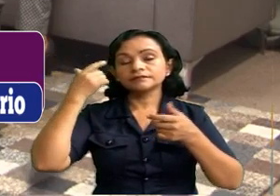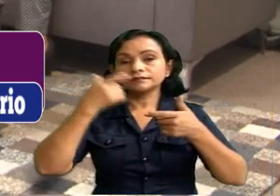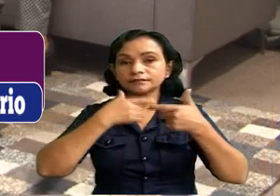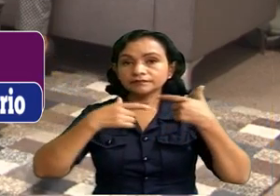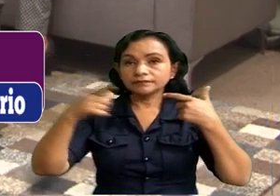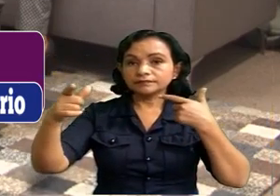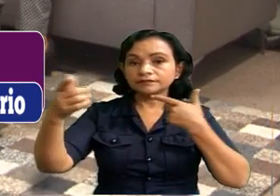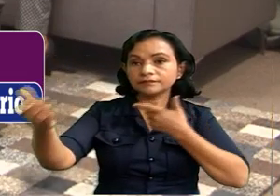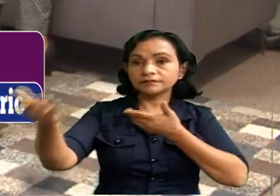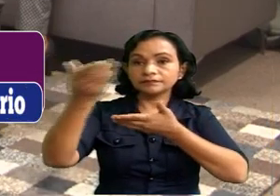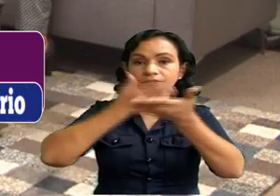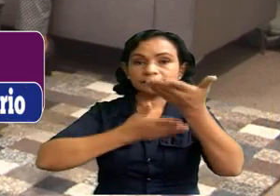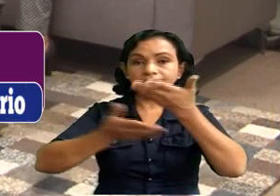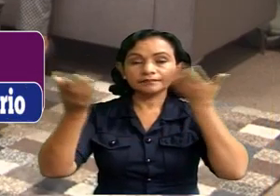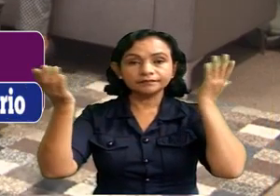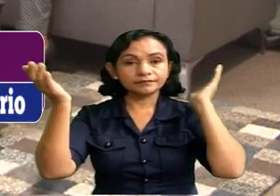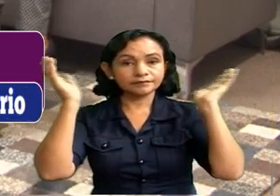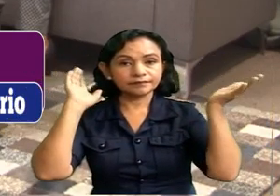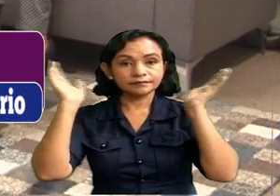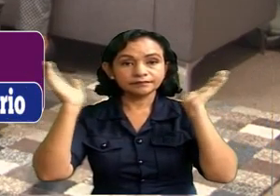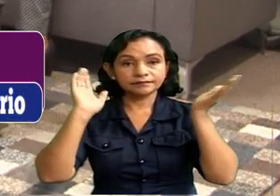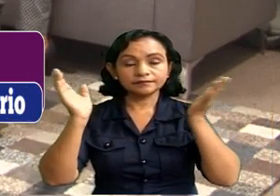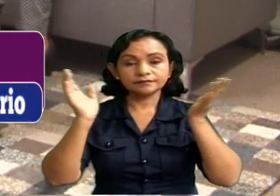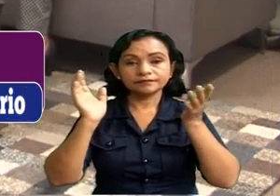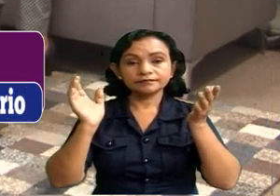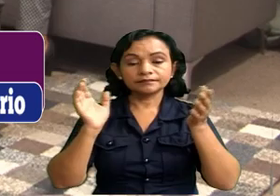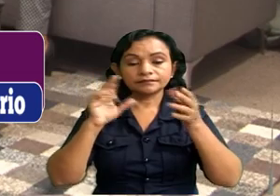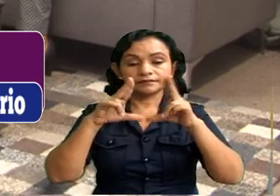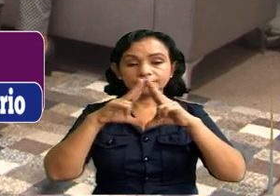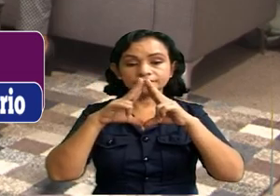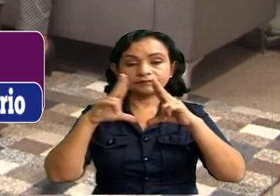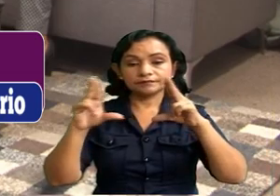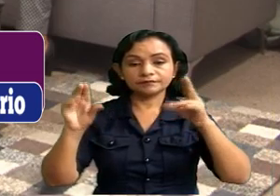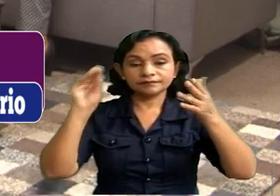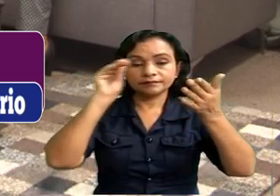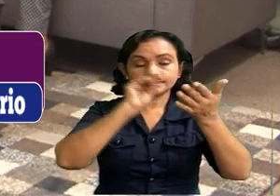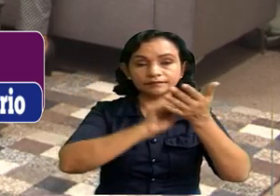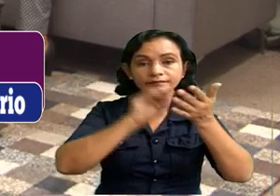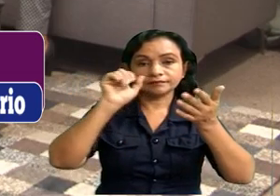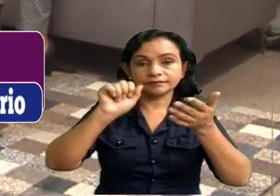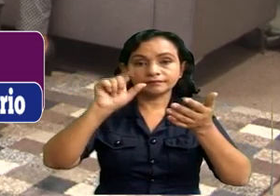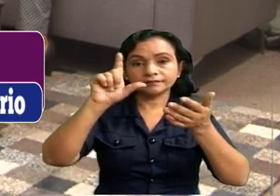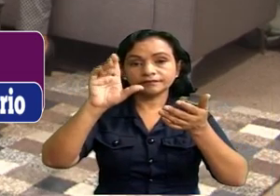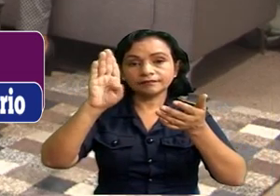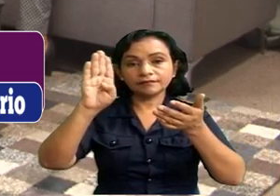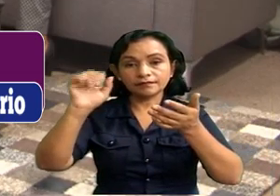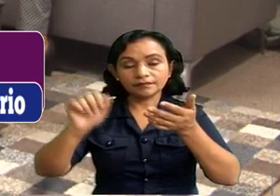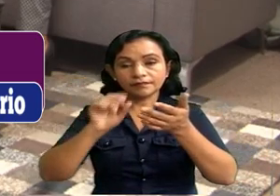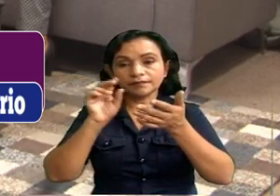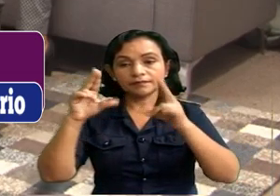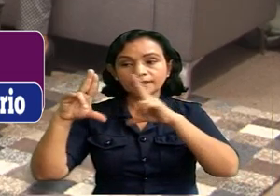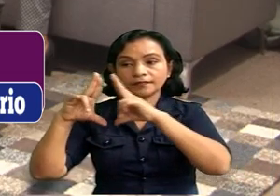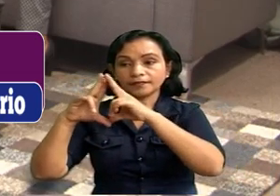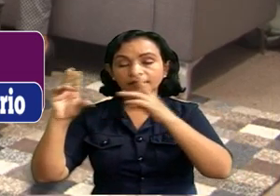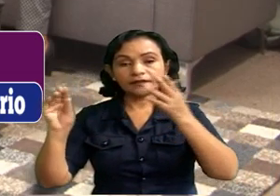comercial, la integración de nosotros al ALBA, la integración de nosotros a la CELAC. Entonces,